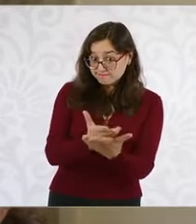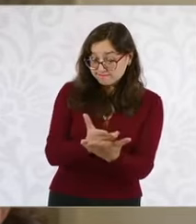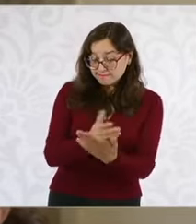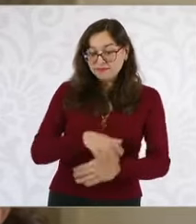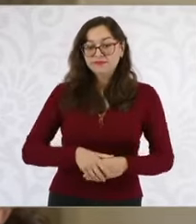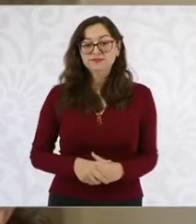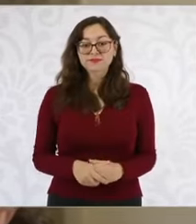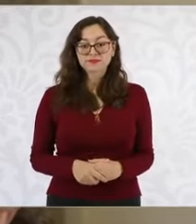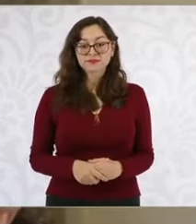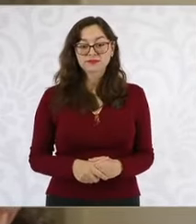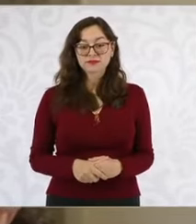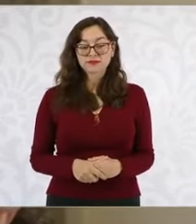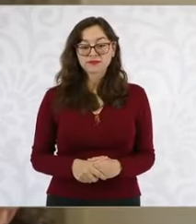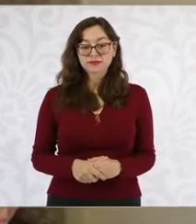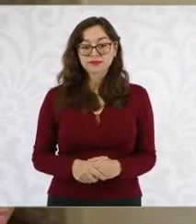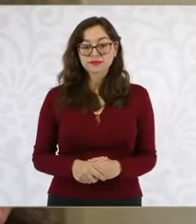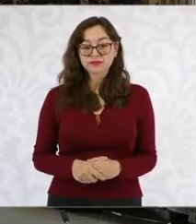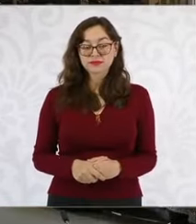Sí